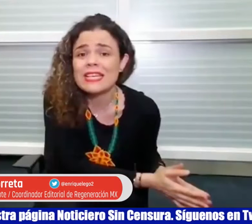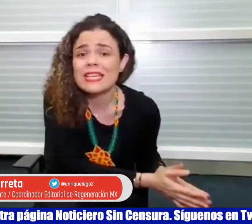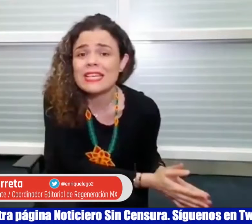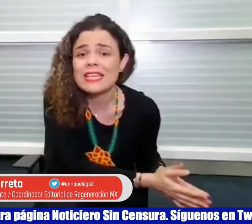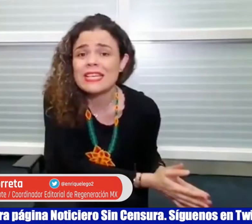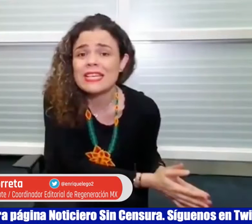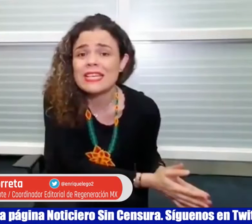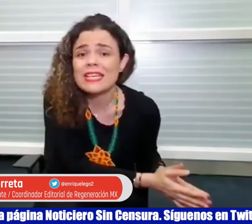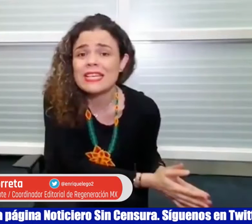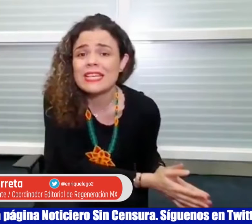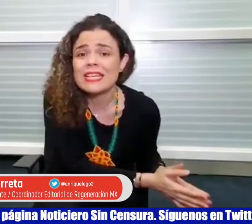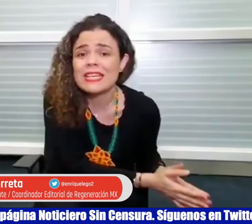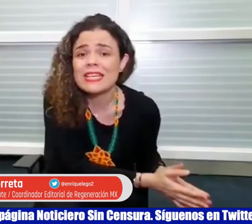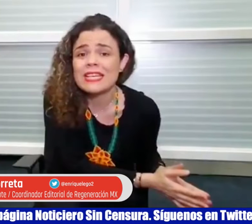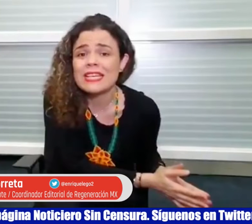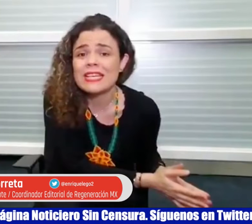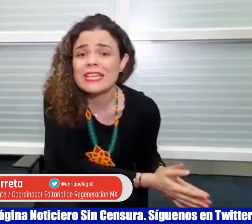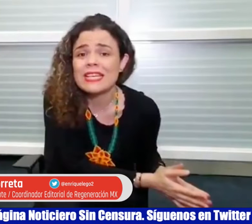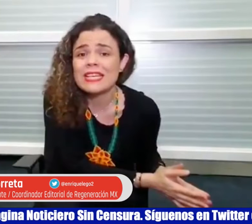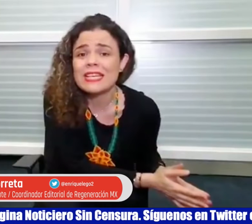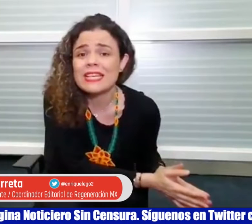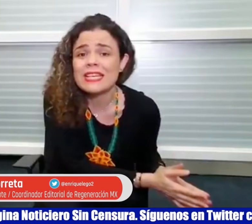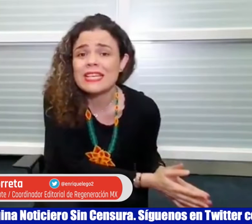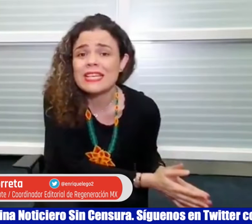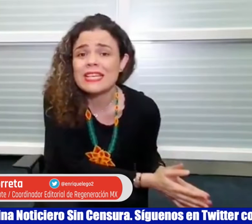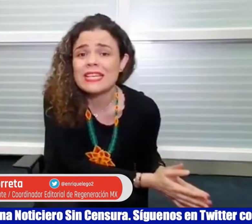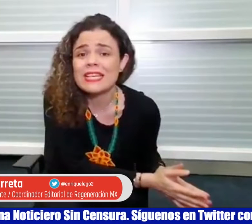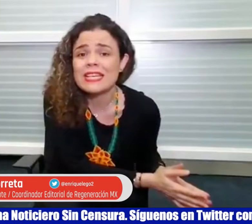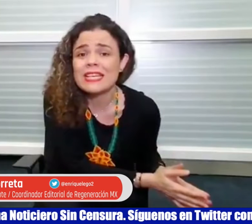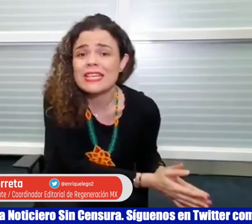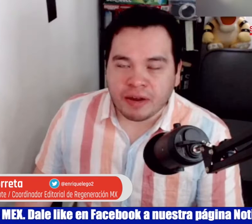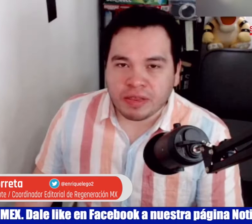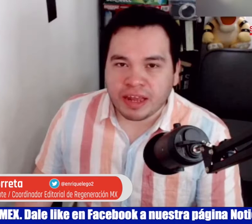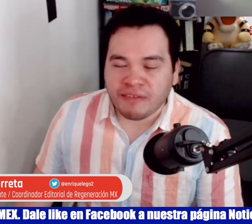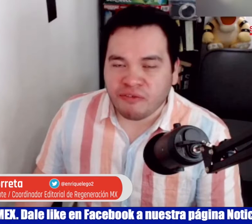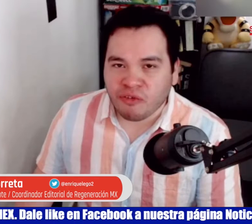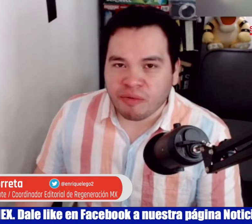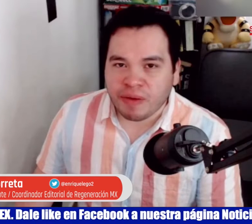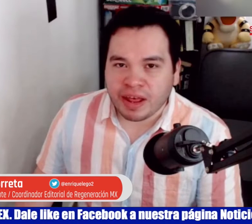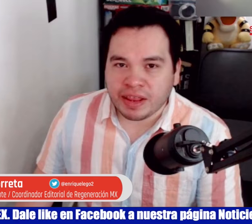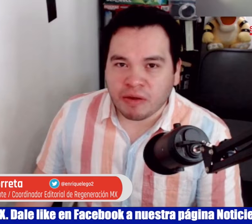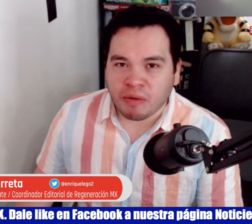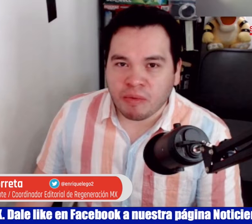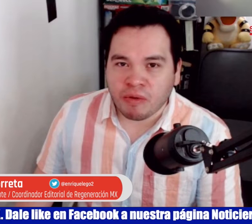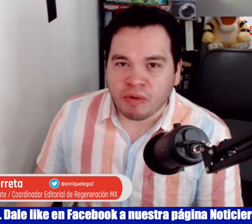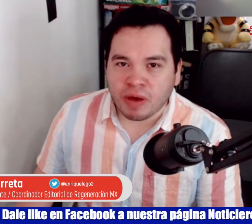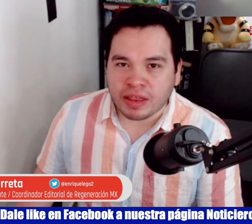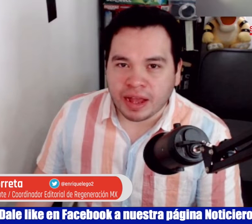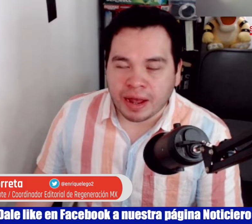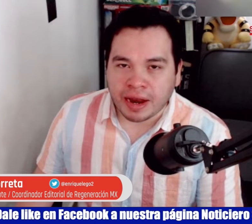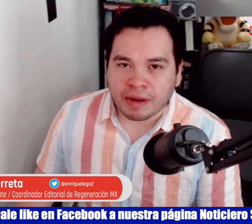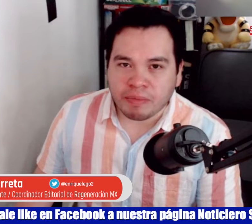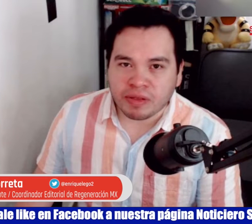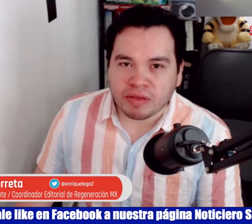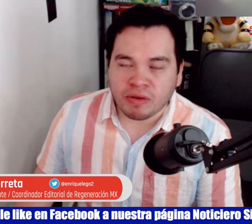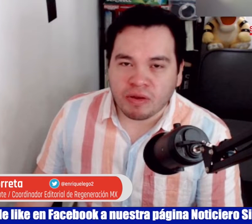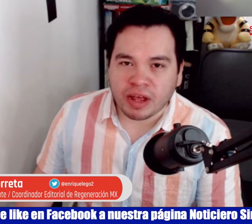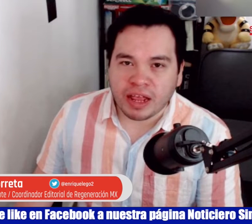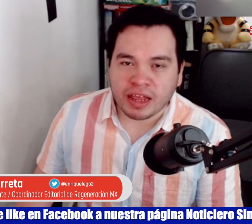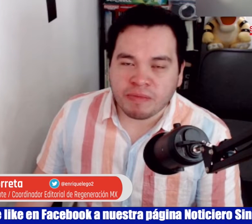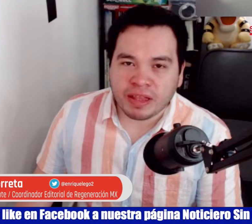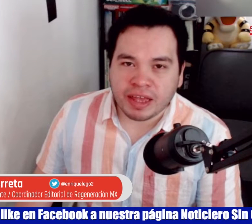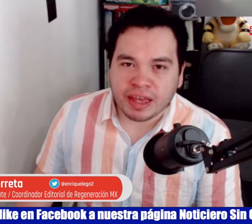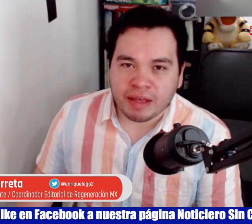este golpeteo, pues queda claro que no tienen nada que hacer y que no tienen forma de cómo atacar pues todo lo